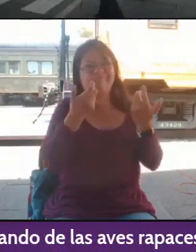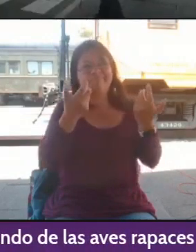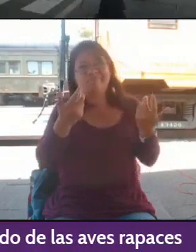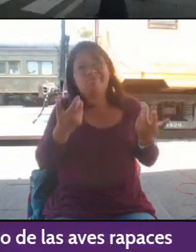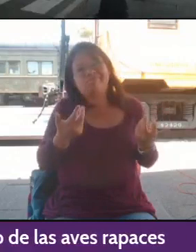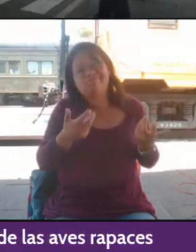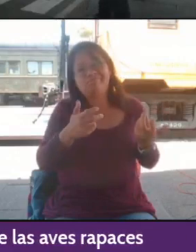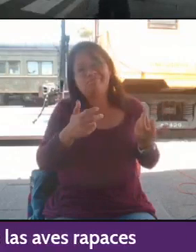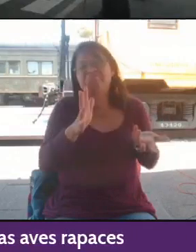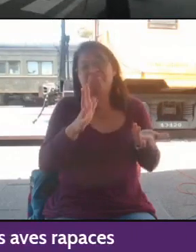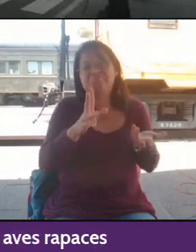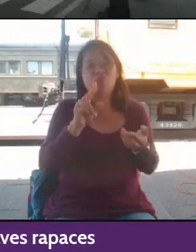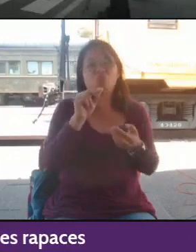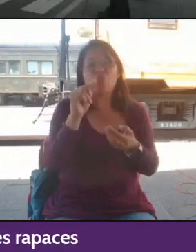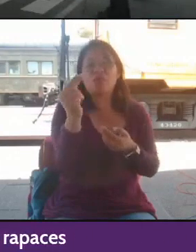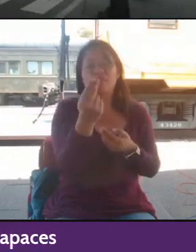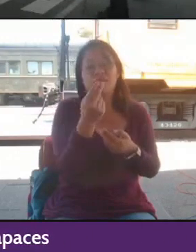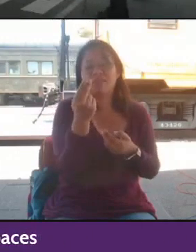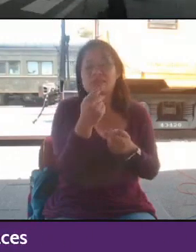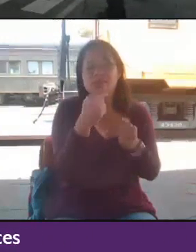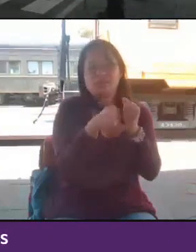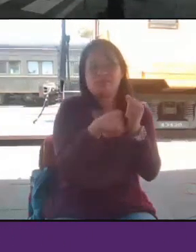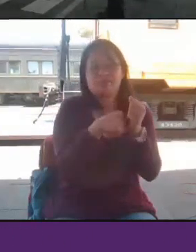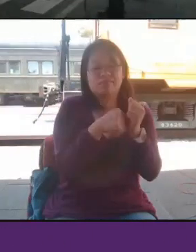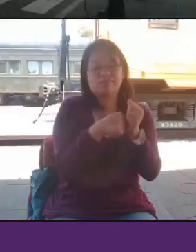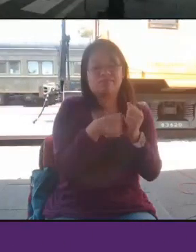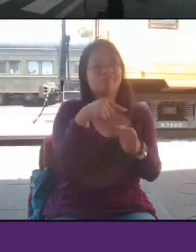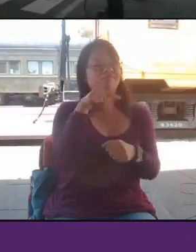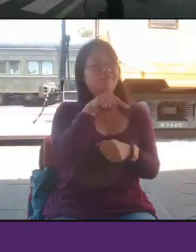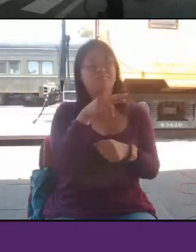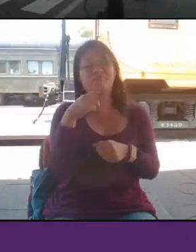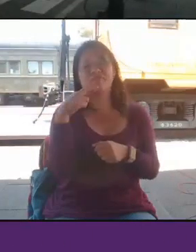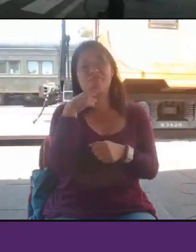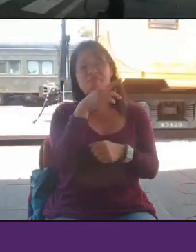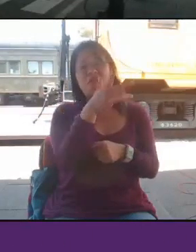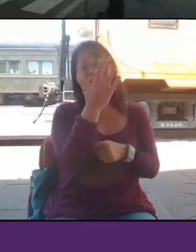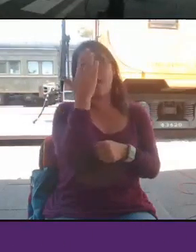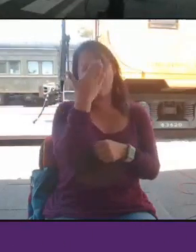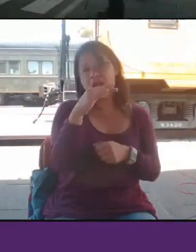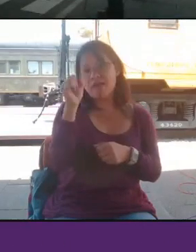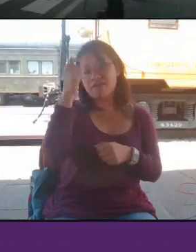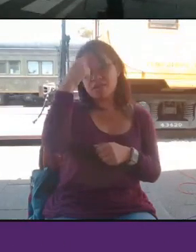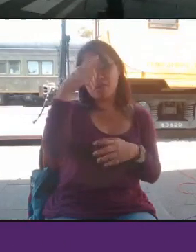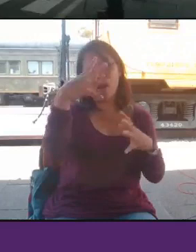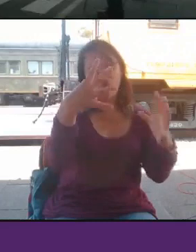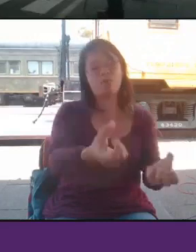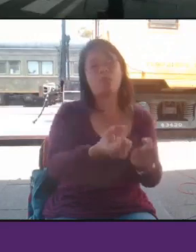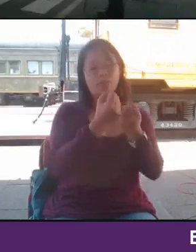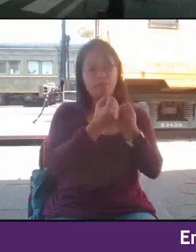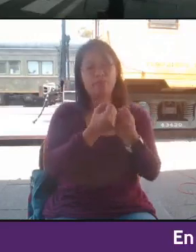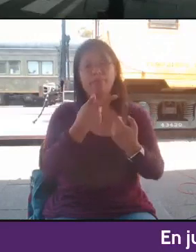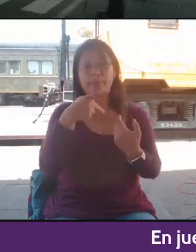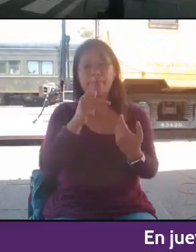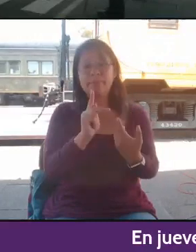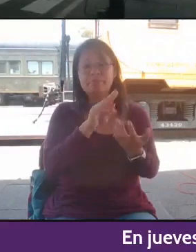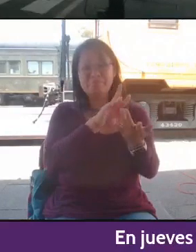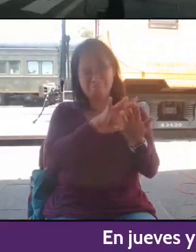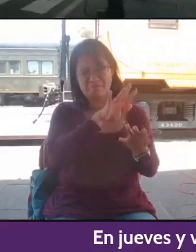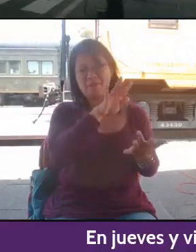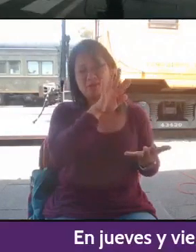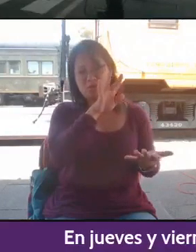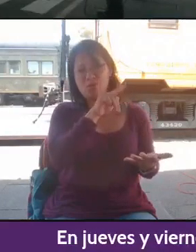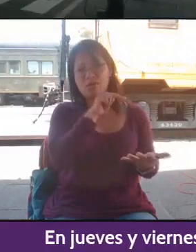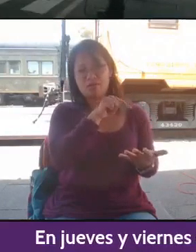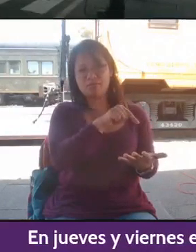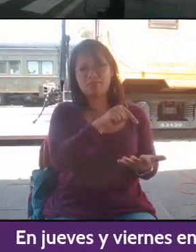¿no? Son fuertes, son hábiles, los colores en general, hay algunas que sí, pero la mayoría no son tan, no